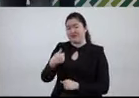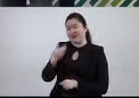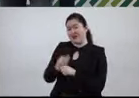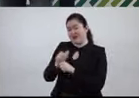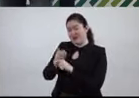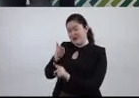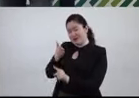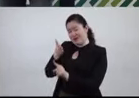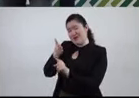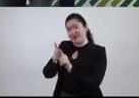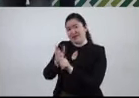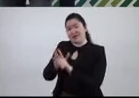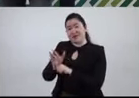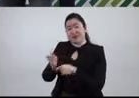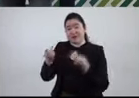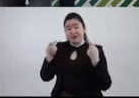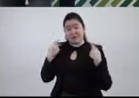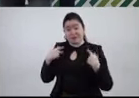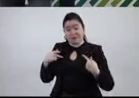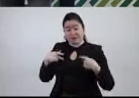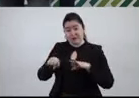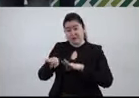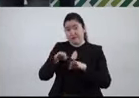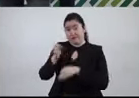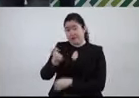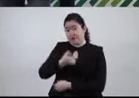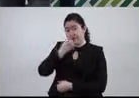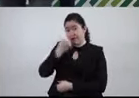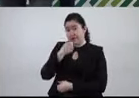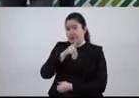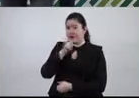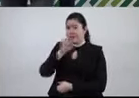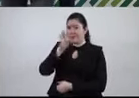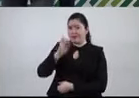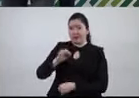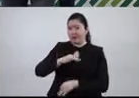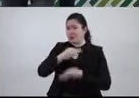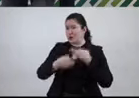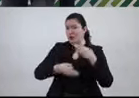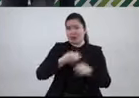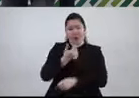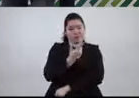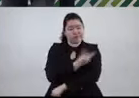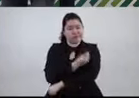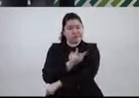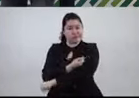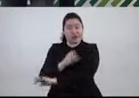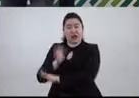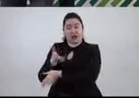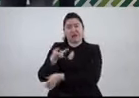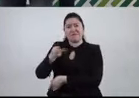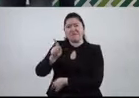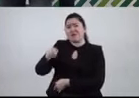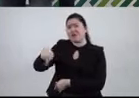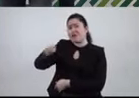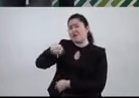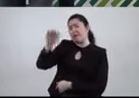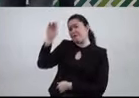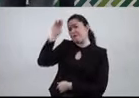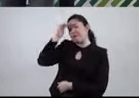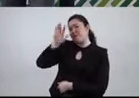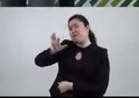es vacunar al 100% de todos estos integrantes del personal educativo. Sin embargo, en sus cálculos, ¿qué porcentaje estiman ustedes? Digo,